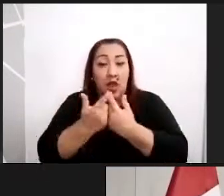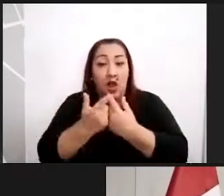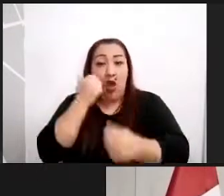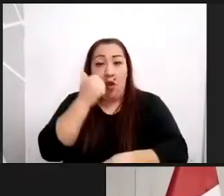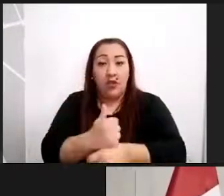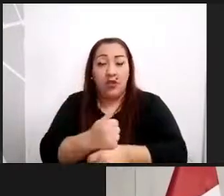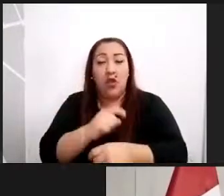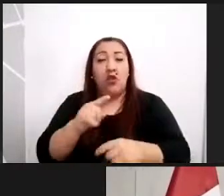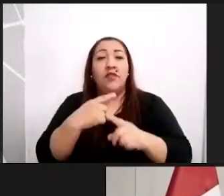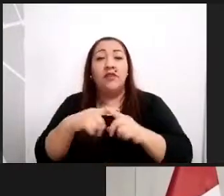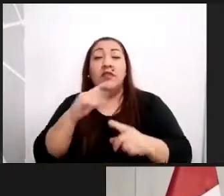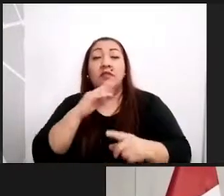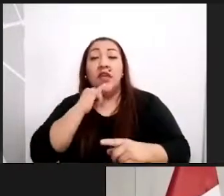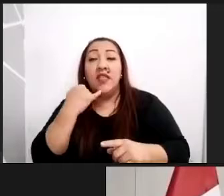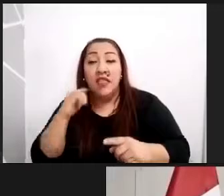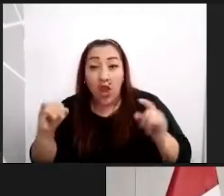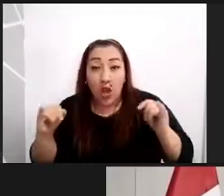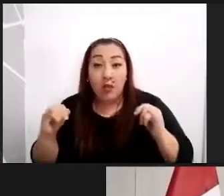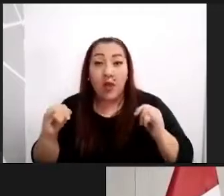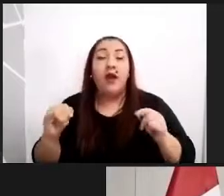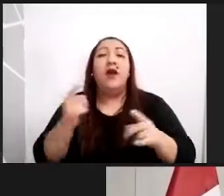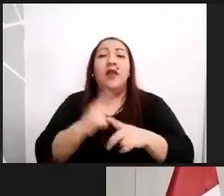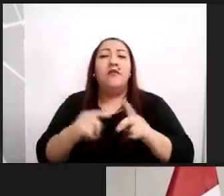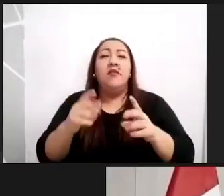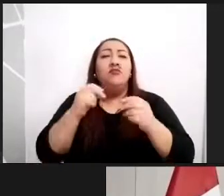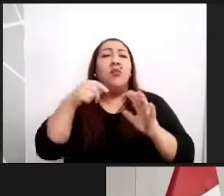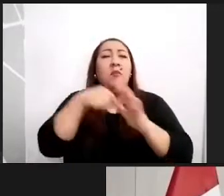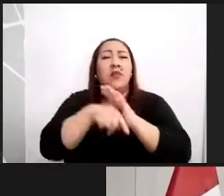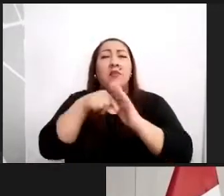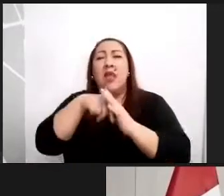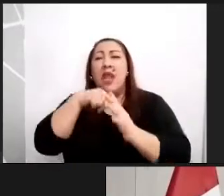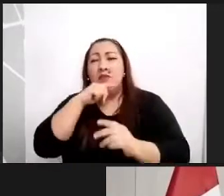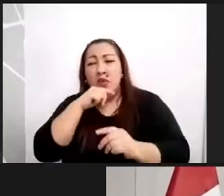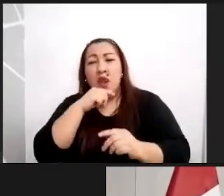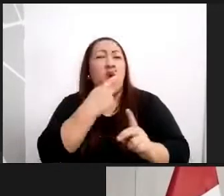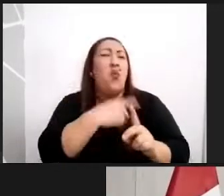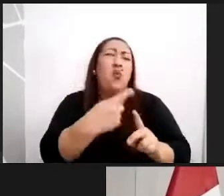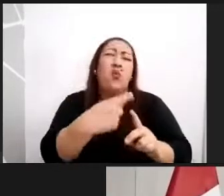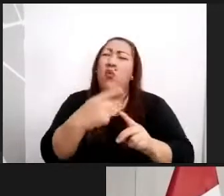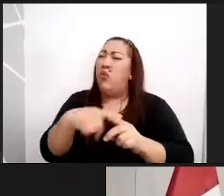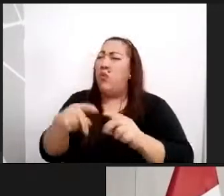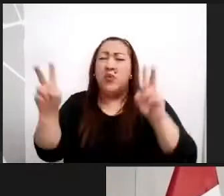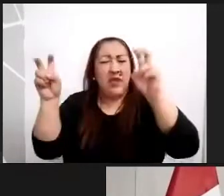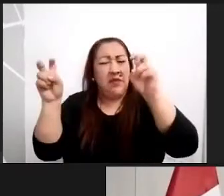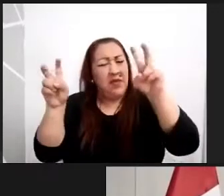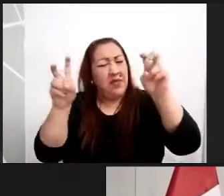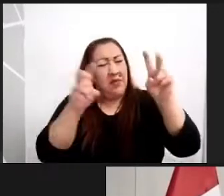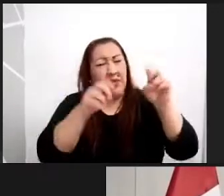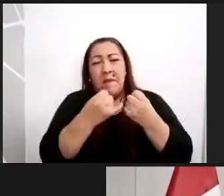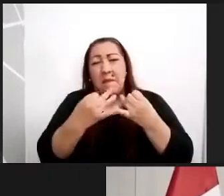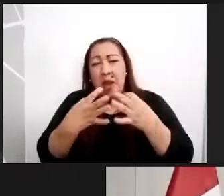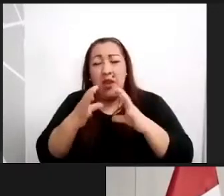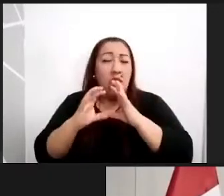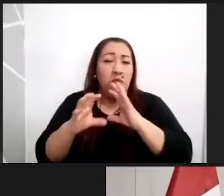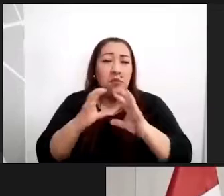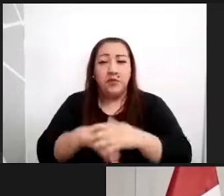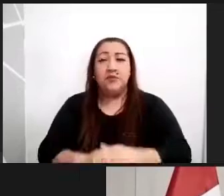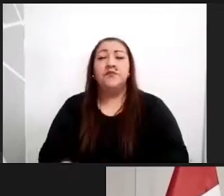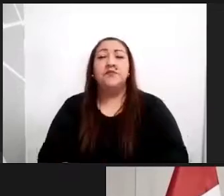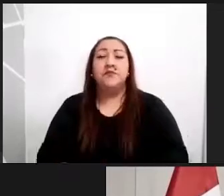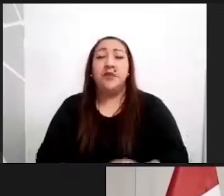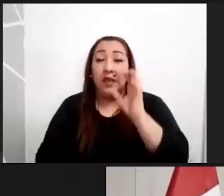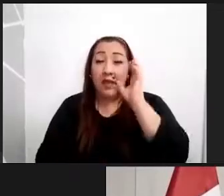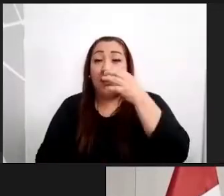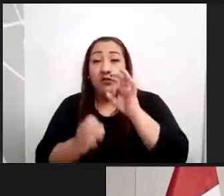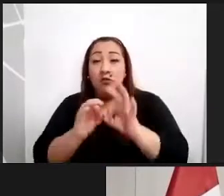los feminicidios y una gran variedad de temas de una agenda que está en constante renovación. Creo que es importante subrayar